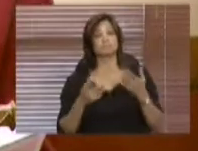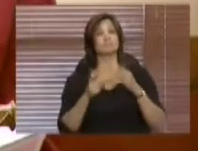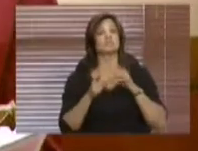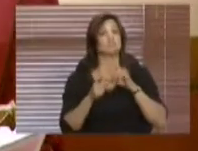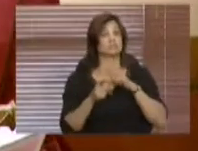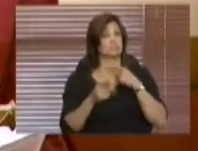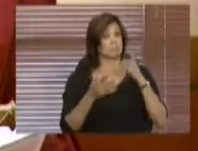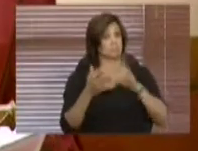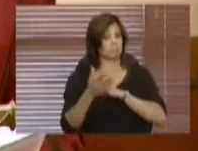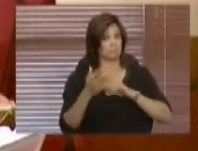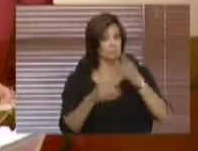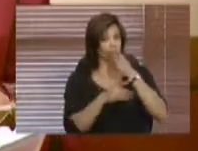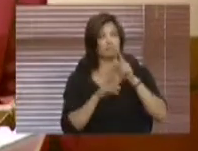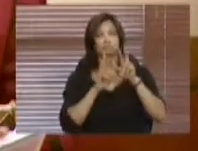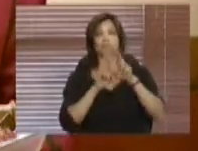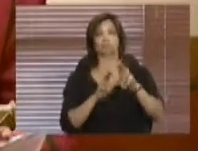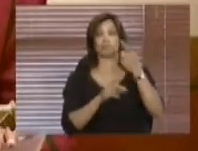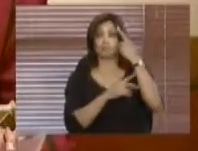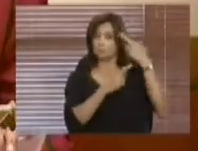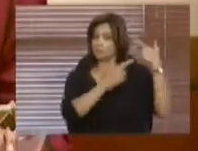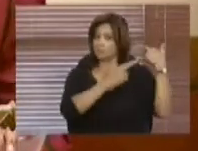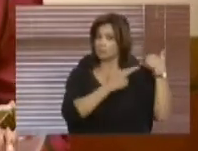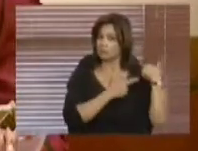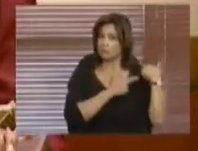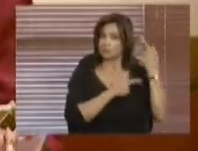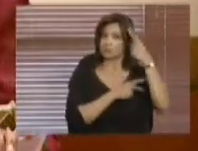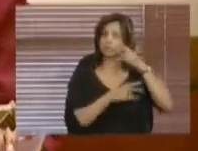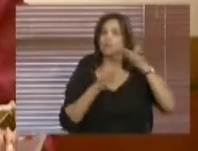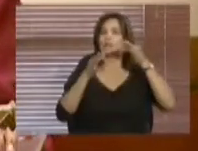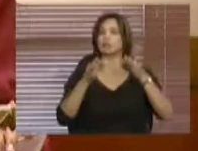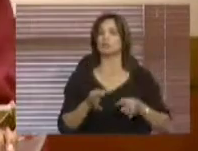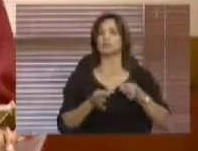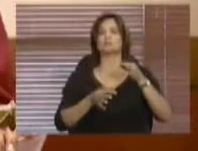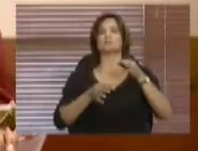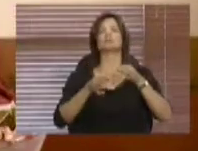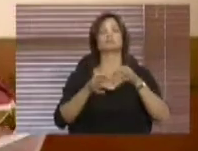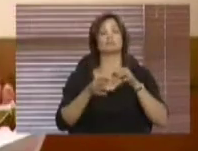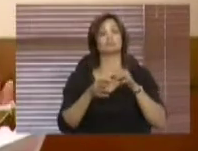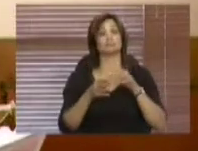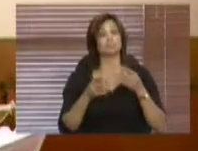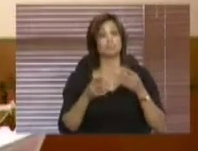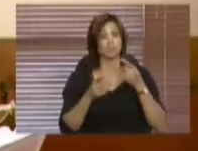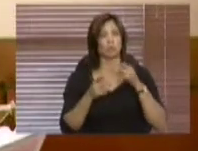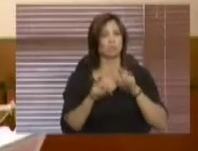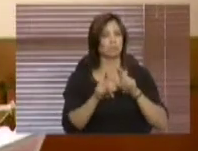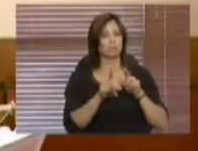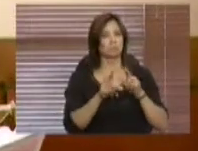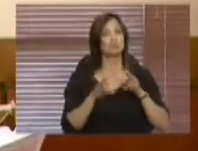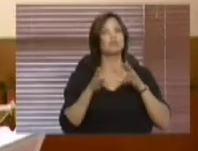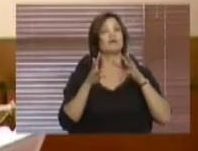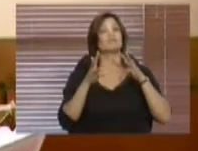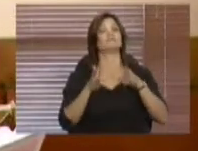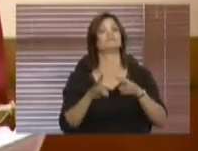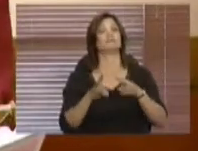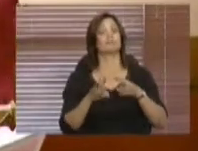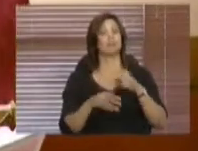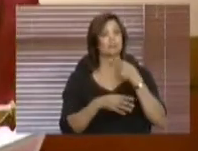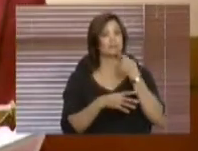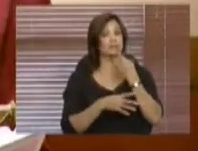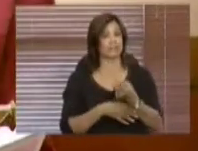de la crítica respetuosa y responsable de las decisiones jurisdiccionales como un mecanismo,